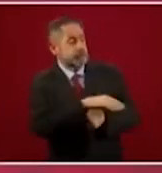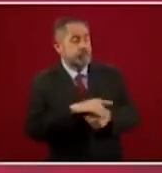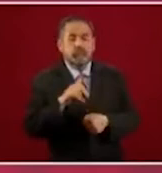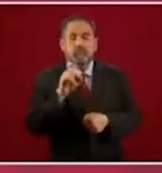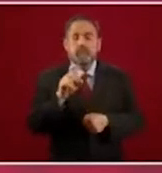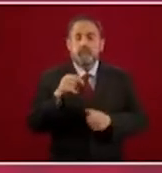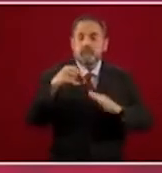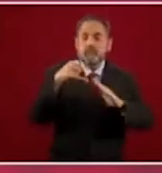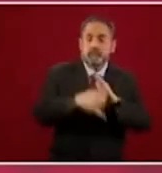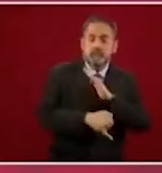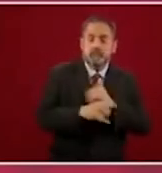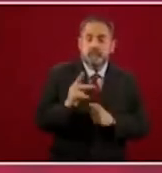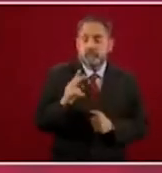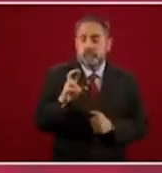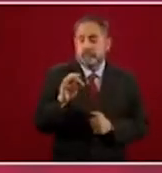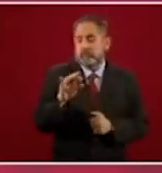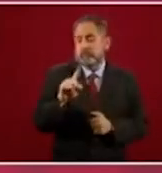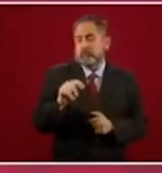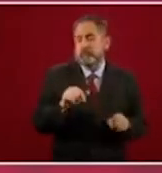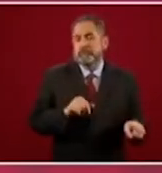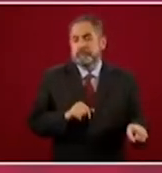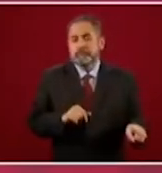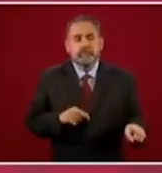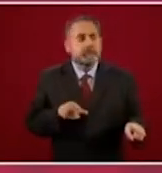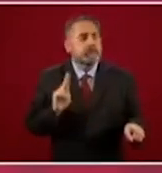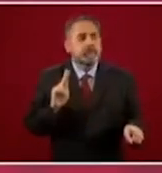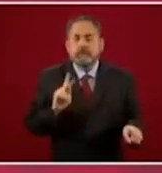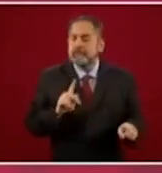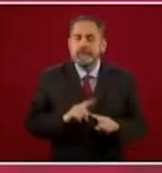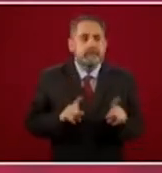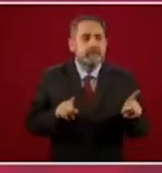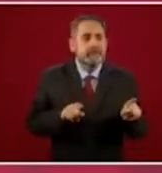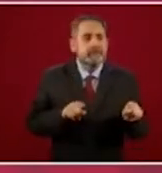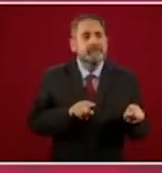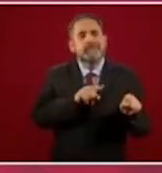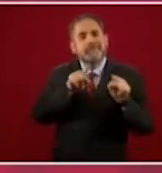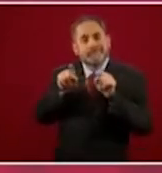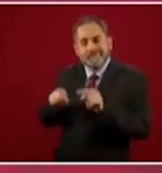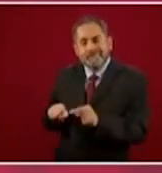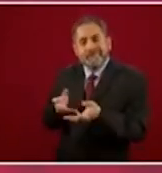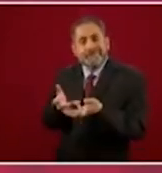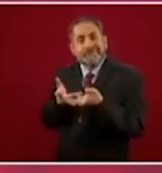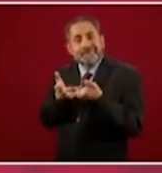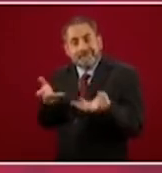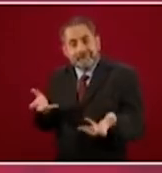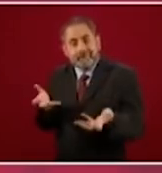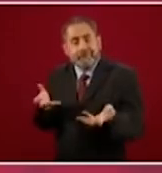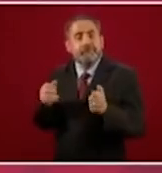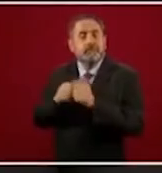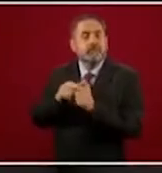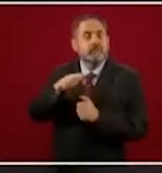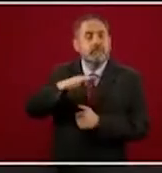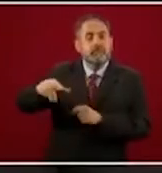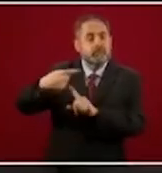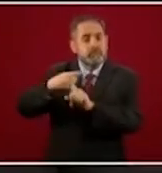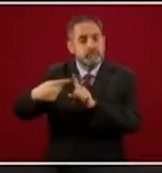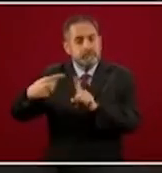el petróleo está en tierra y en aguas someras